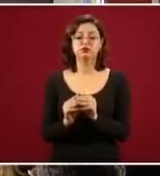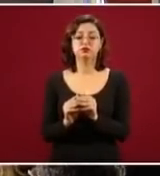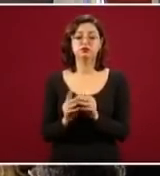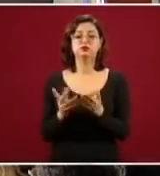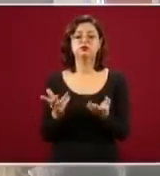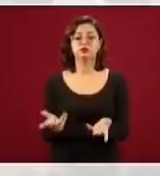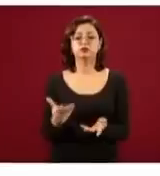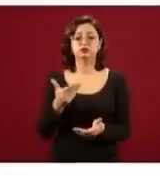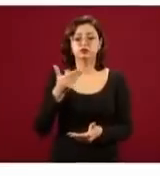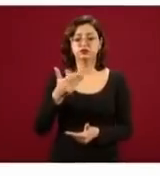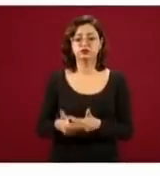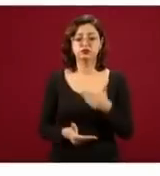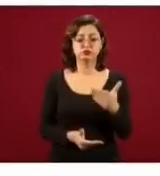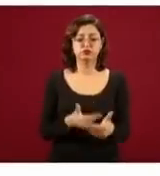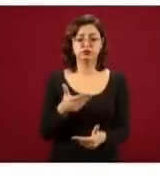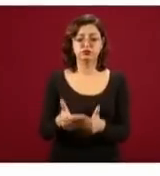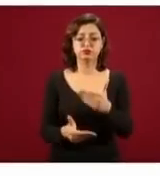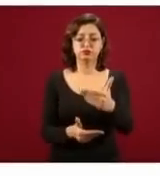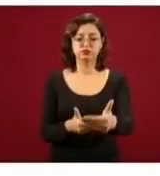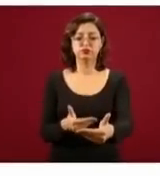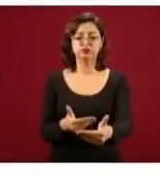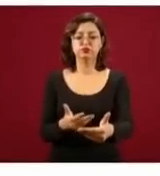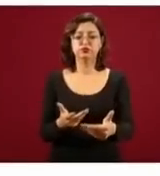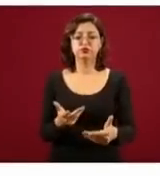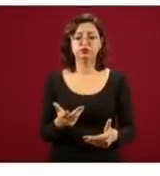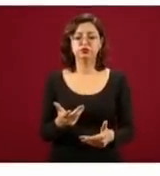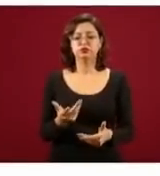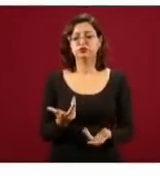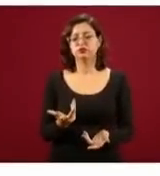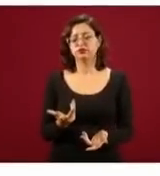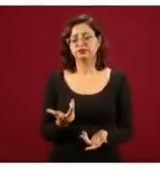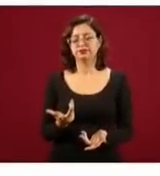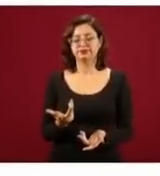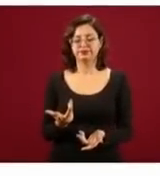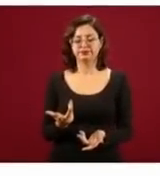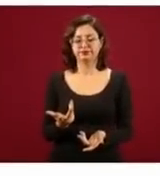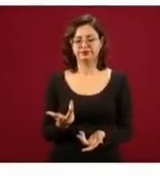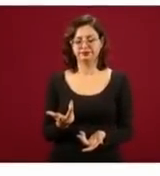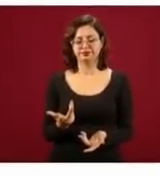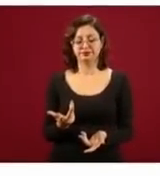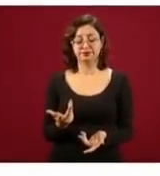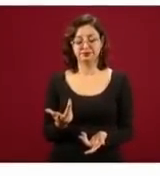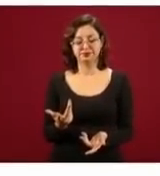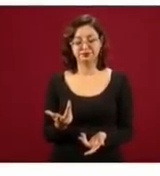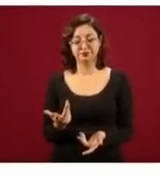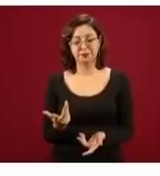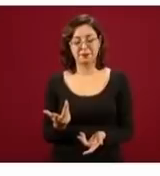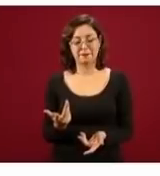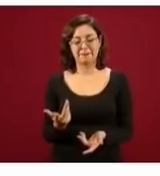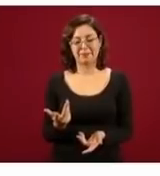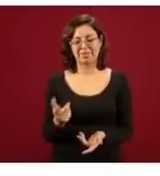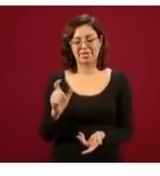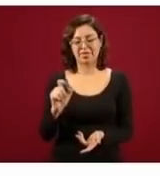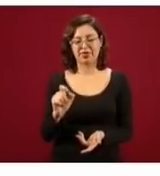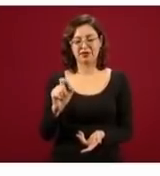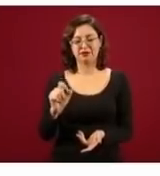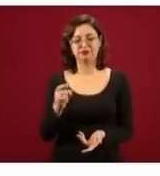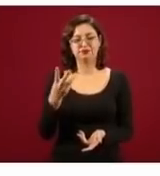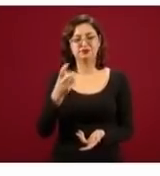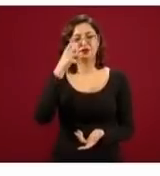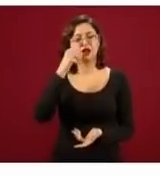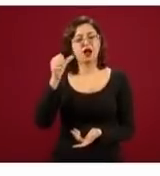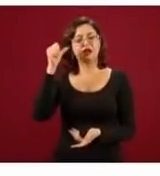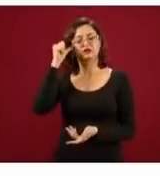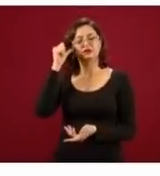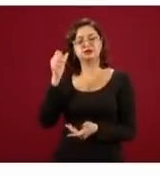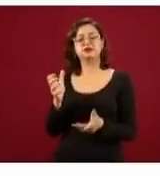cómo vamos en el proceso de las. Ya, de hecho, el 13 se lanzó ya, ayer ya se